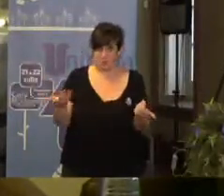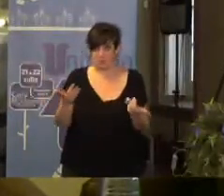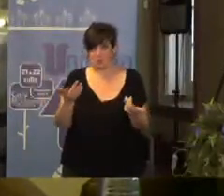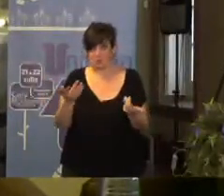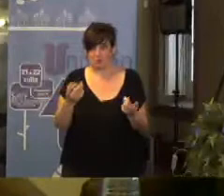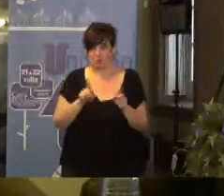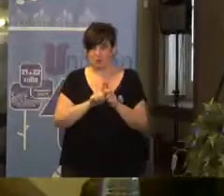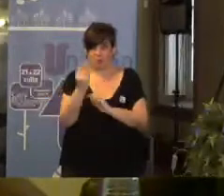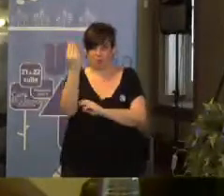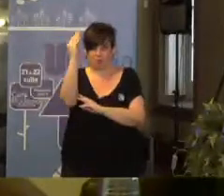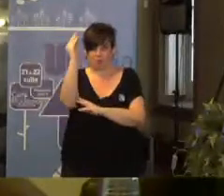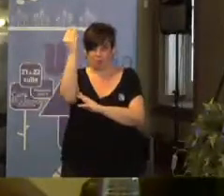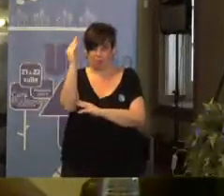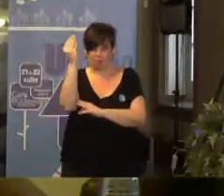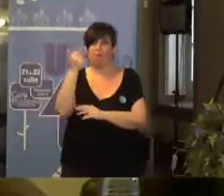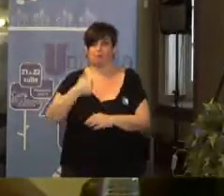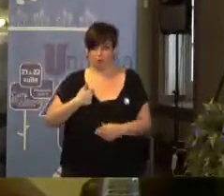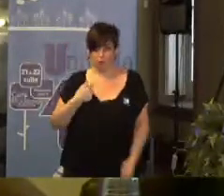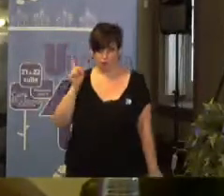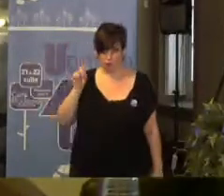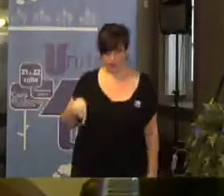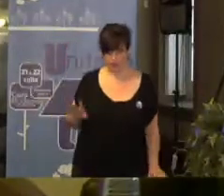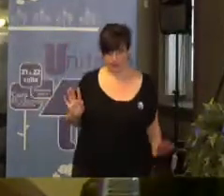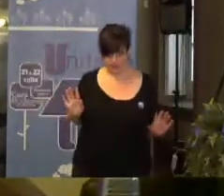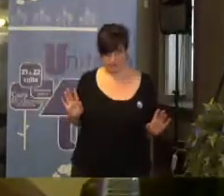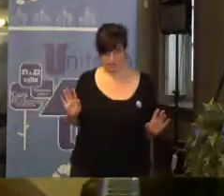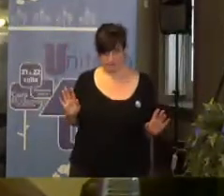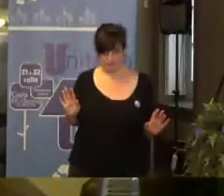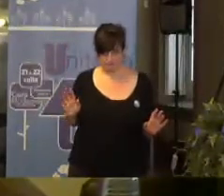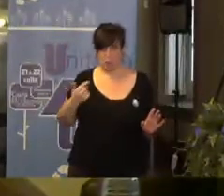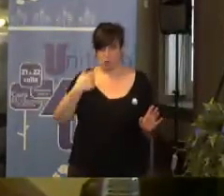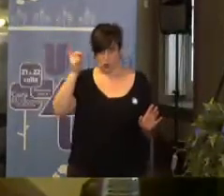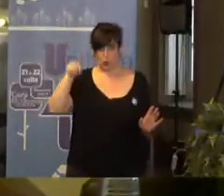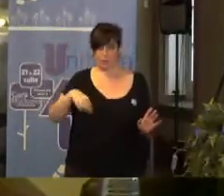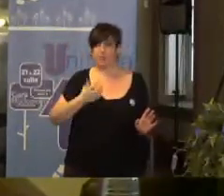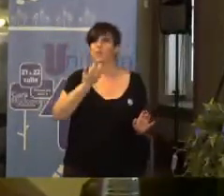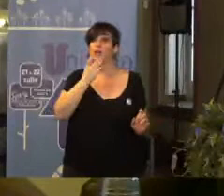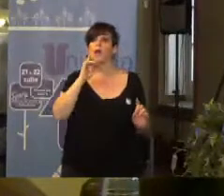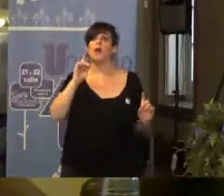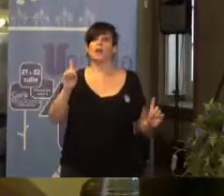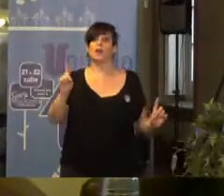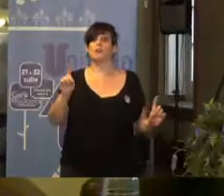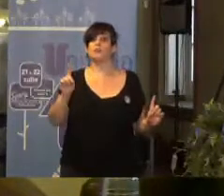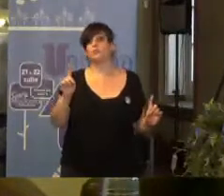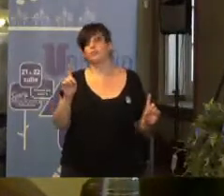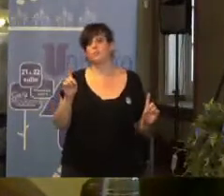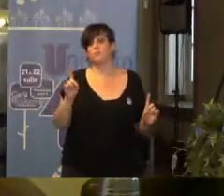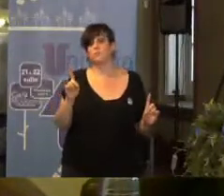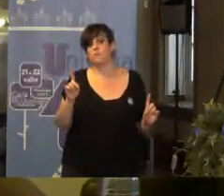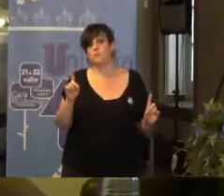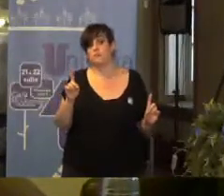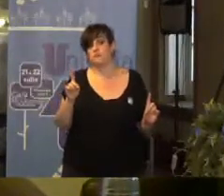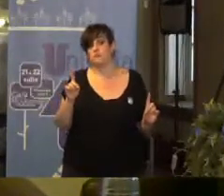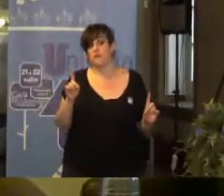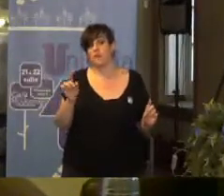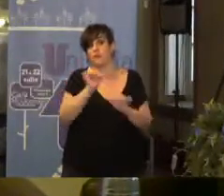entre as cales me considero, outro galo cantaría en este país se efectivamente tivera sido de